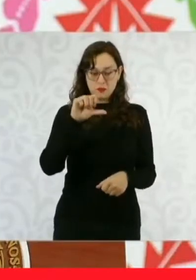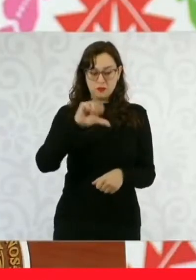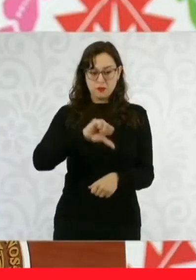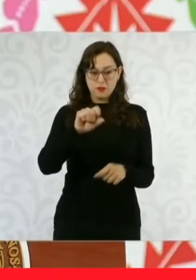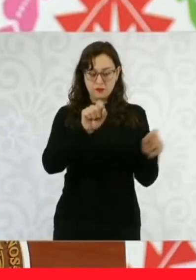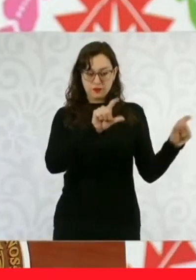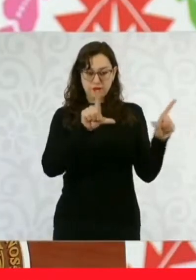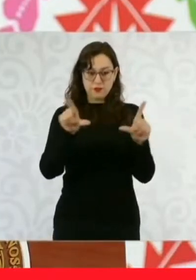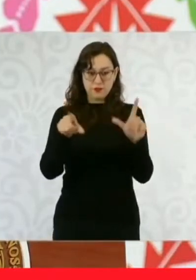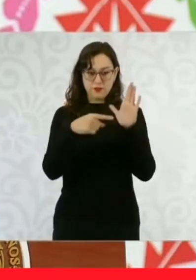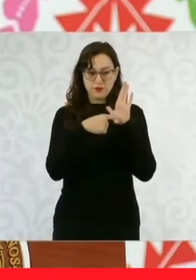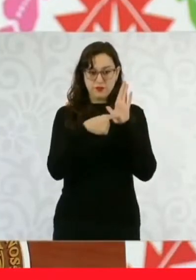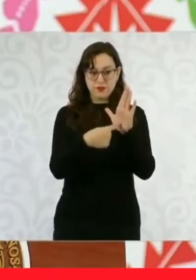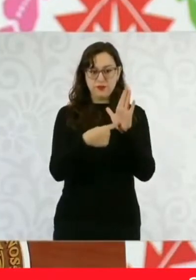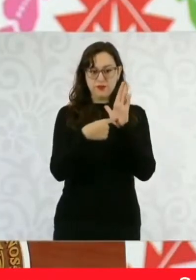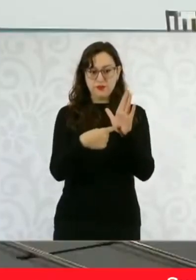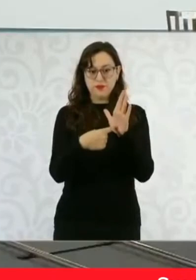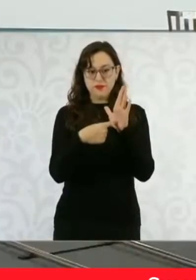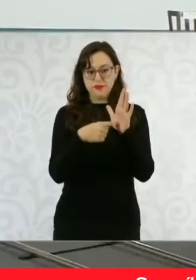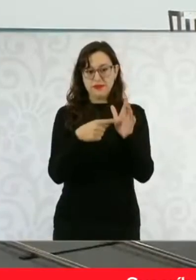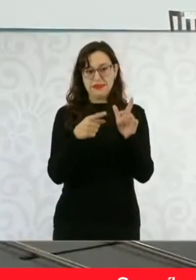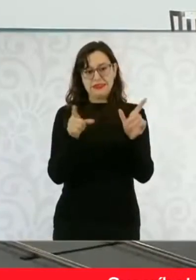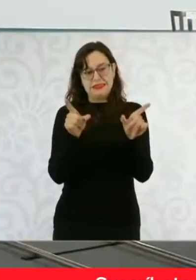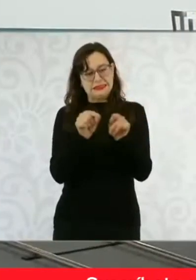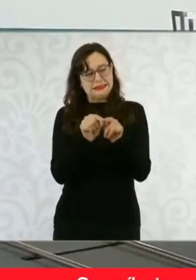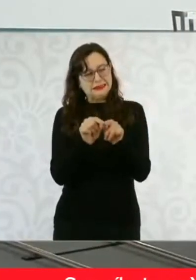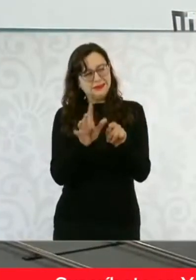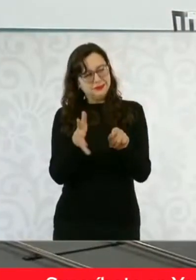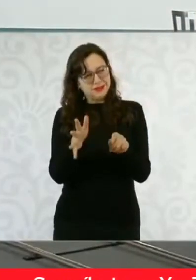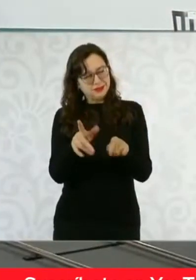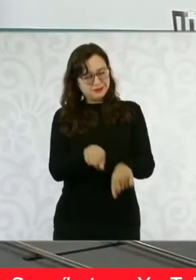presentación. Bueno, a lo mejor no tan pequeña.